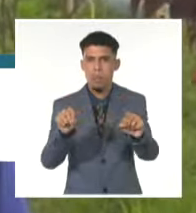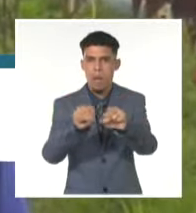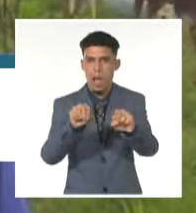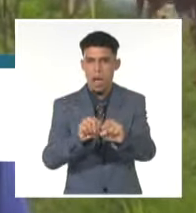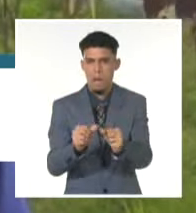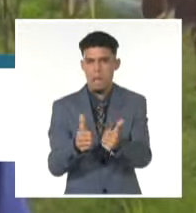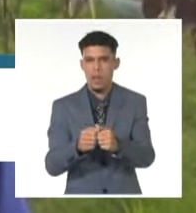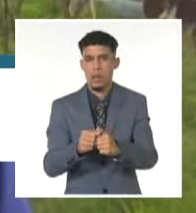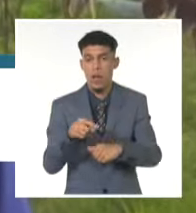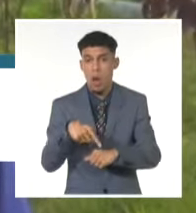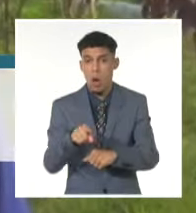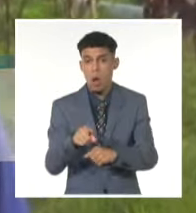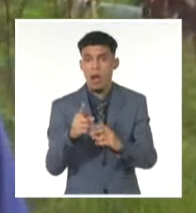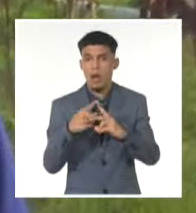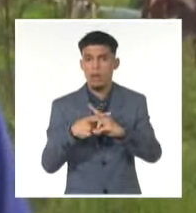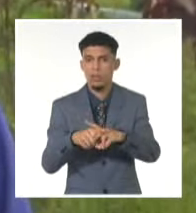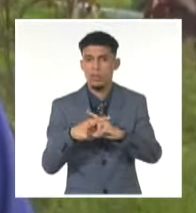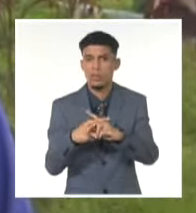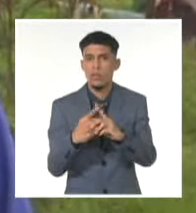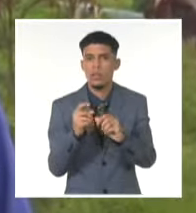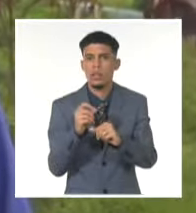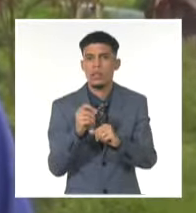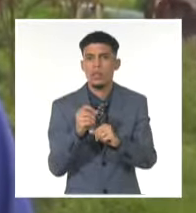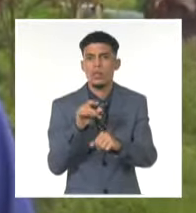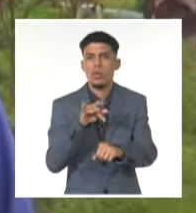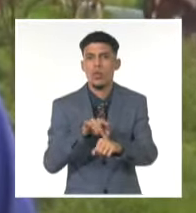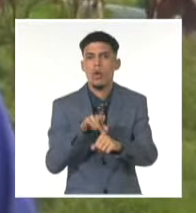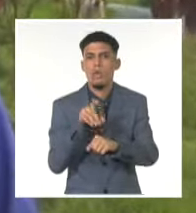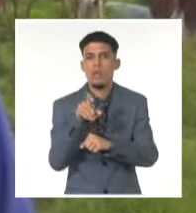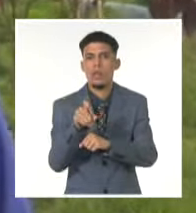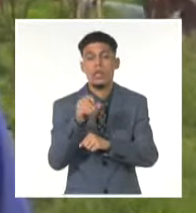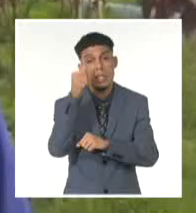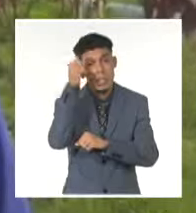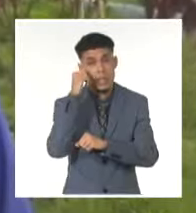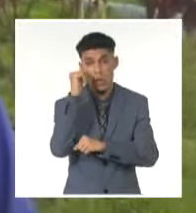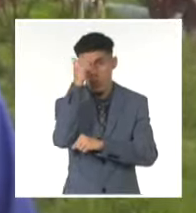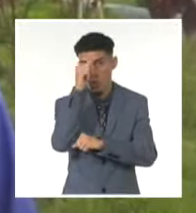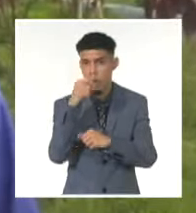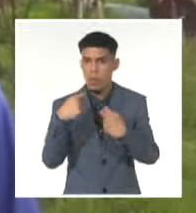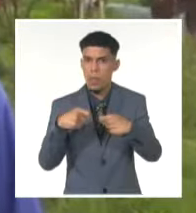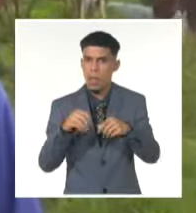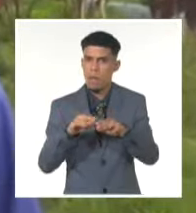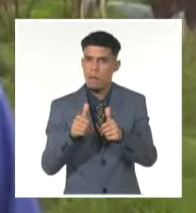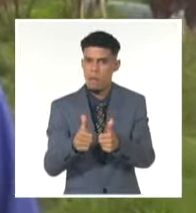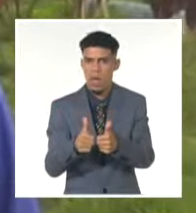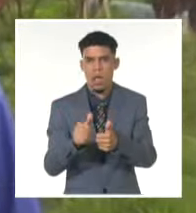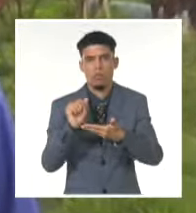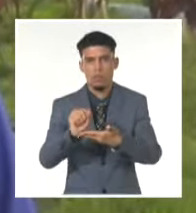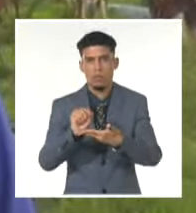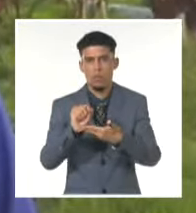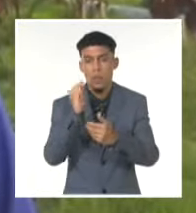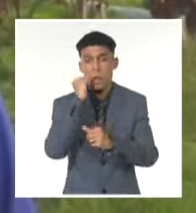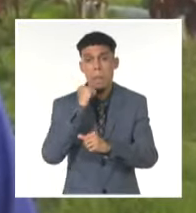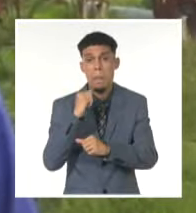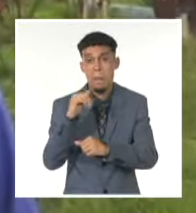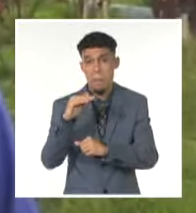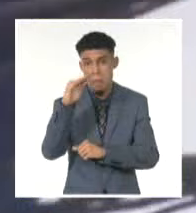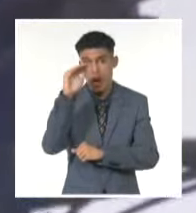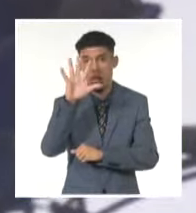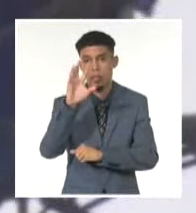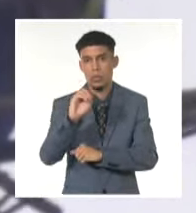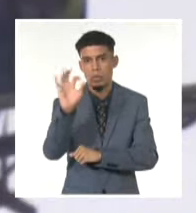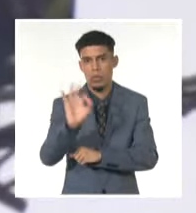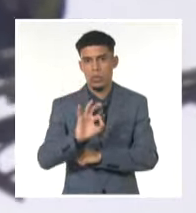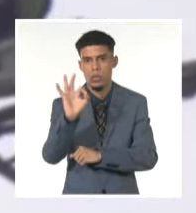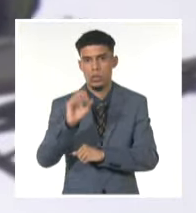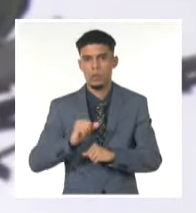toques finales a las 13. Entre el sábado y el domingo debe quedar restablecido más del 50% del municipio de Maicí.